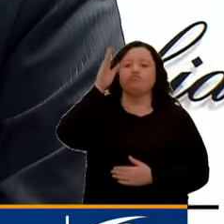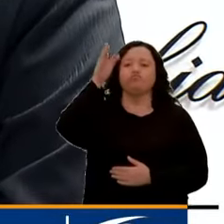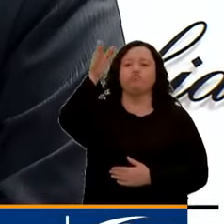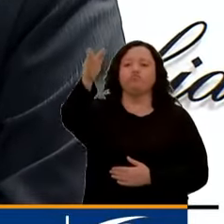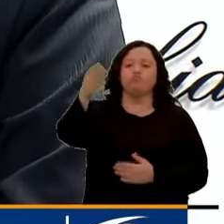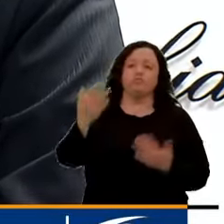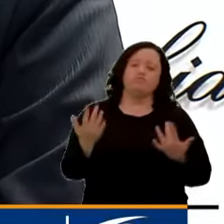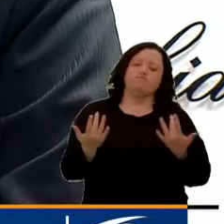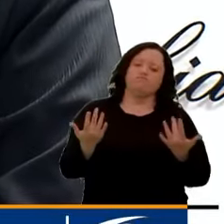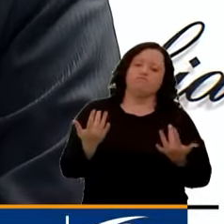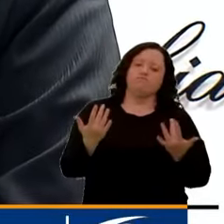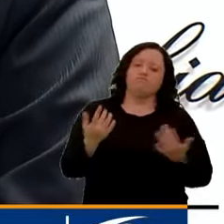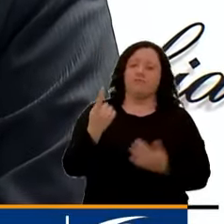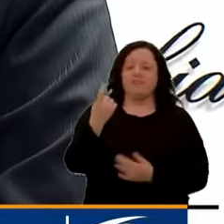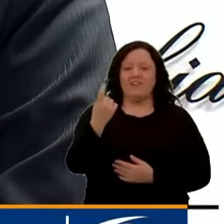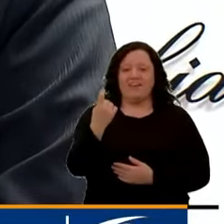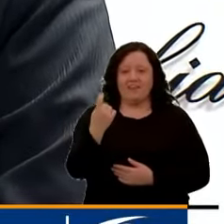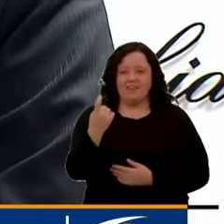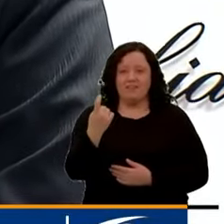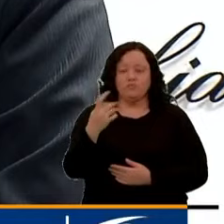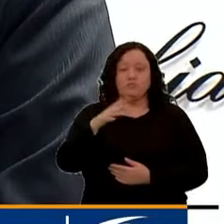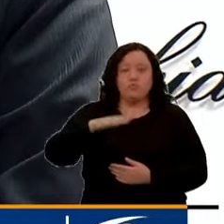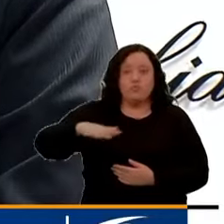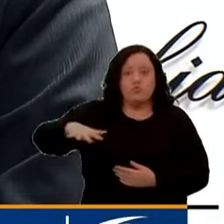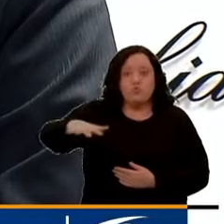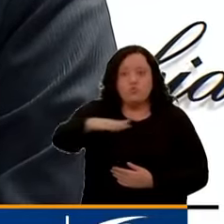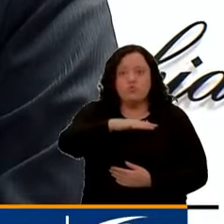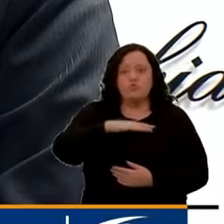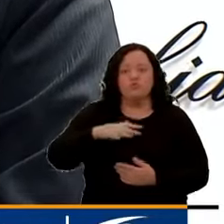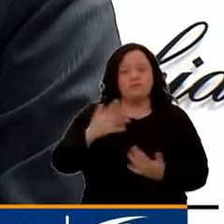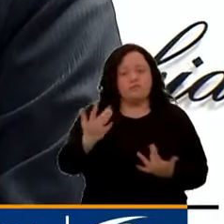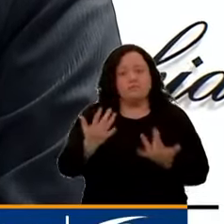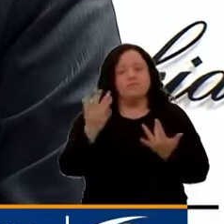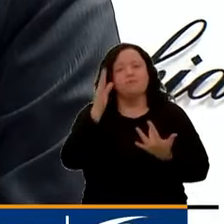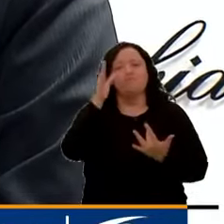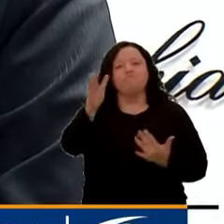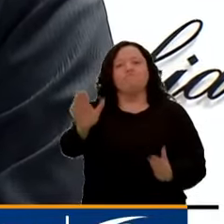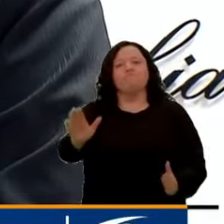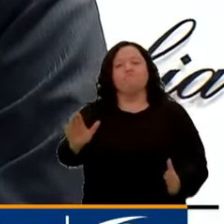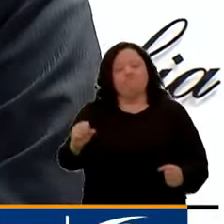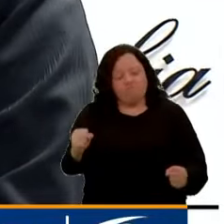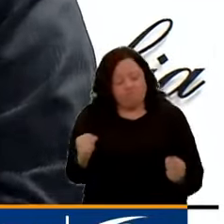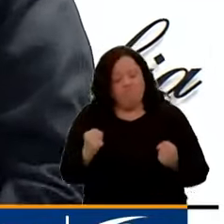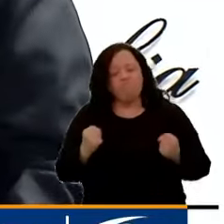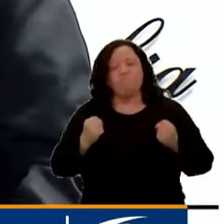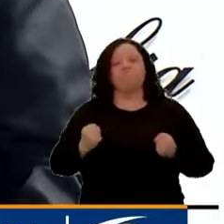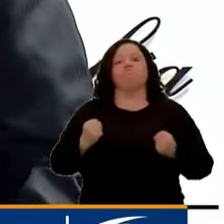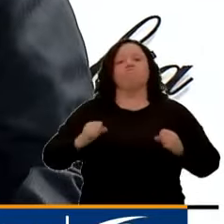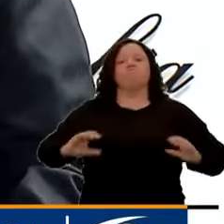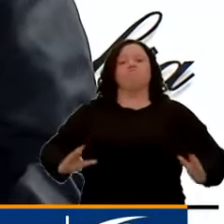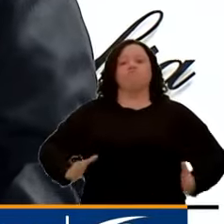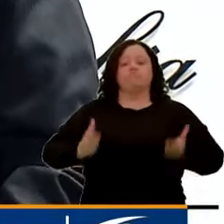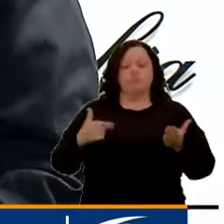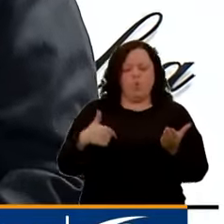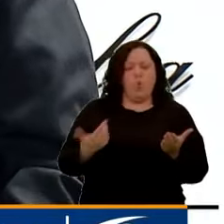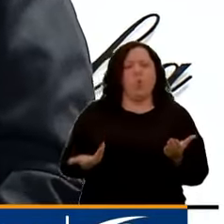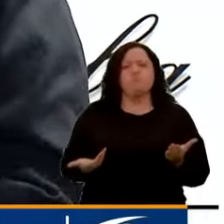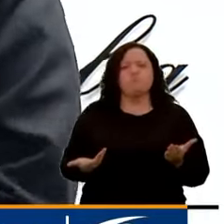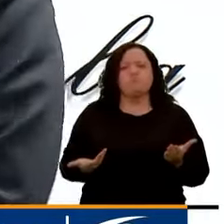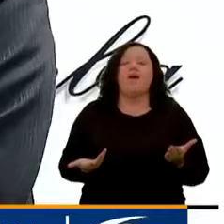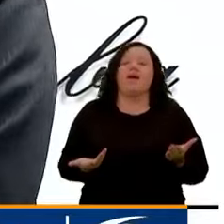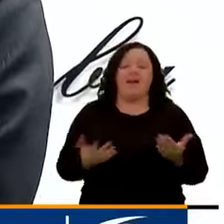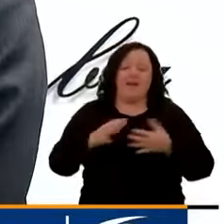que tenemos entre todos que levantar la esperanza y lo haremos trabajando juntos,